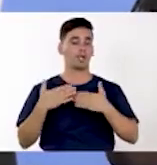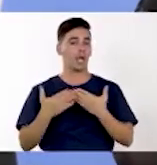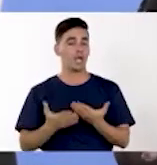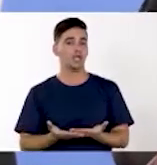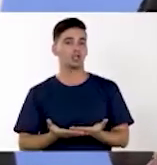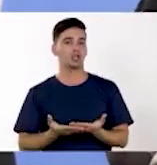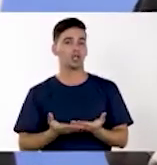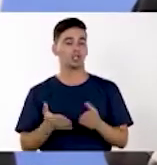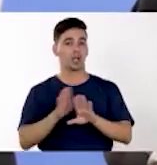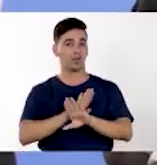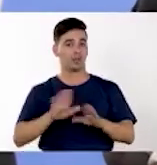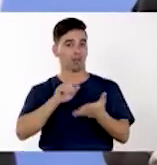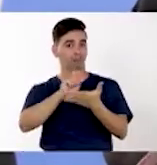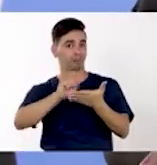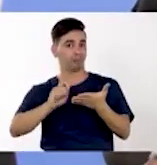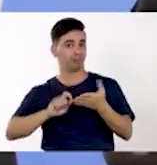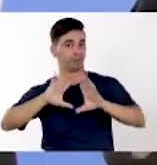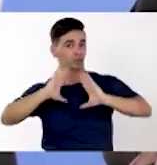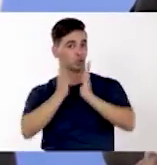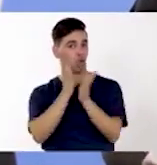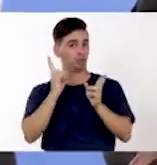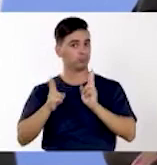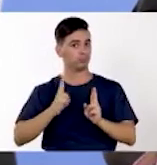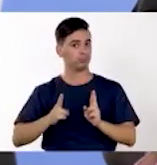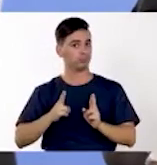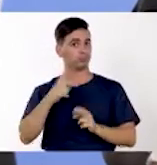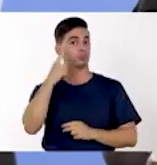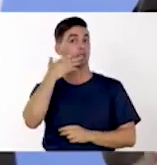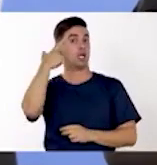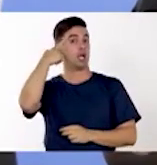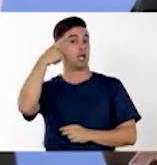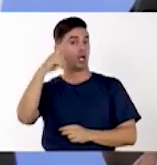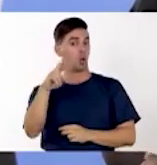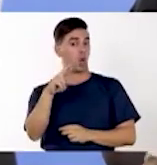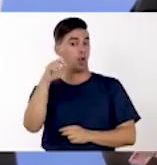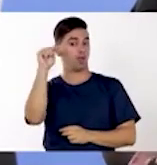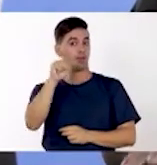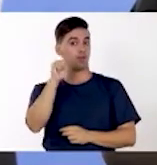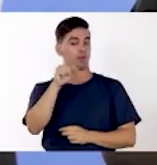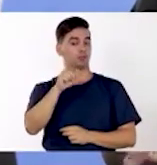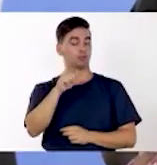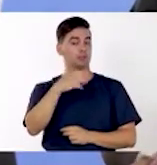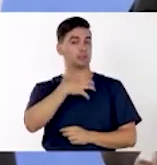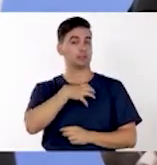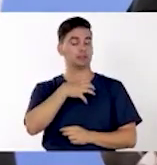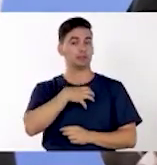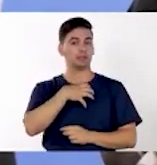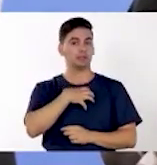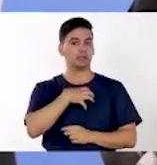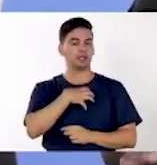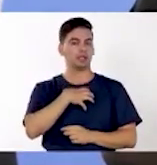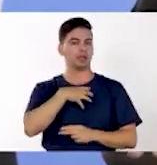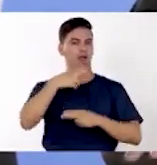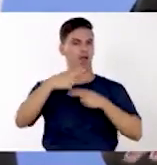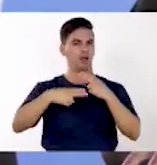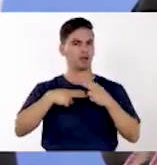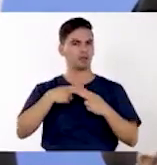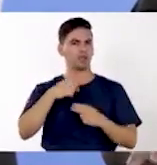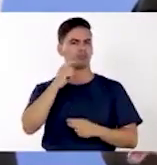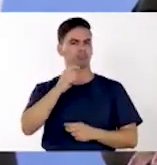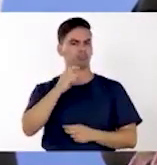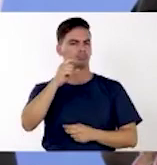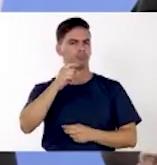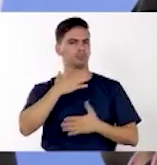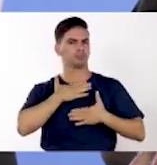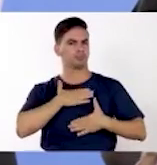Entonces, ¿ya copiaron? Bien, recuerden que esto tienen que hacerlo para